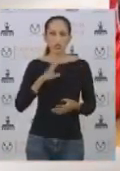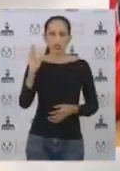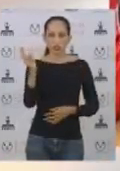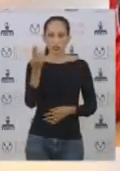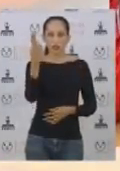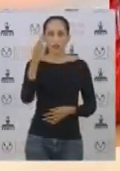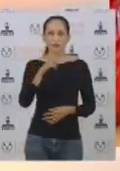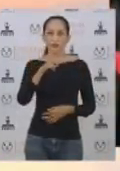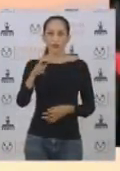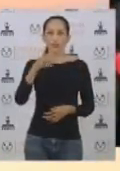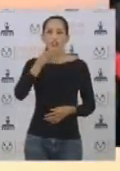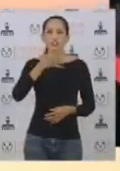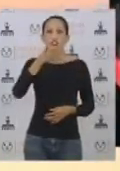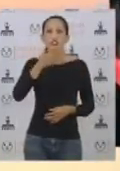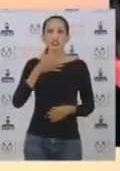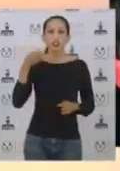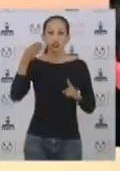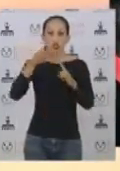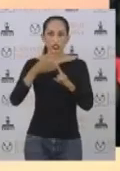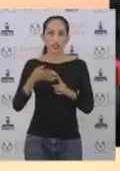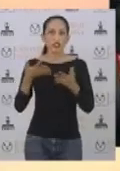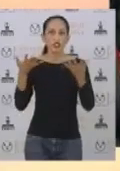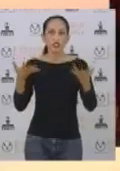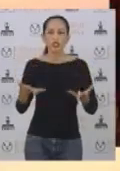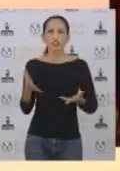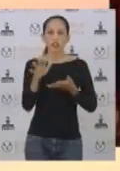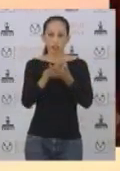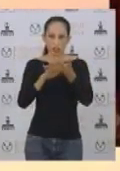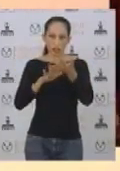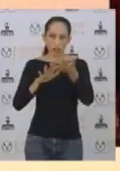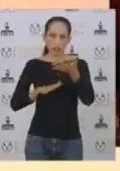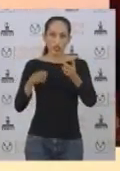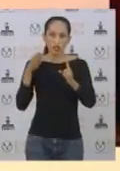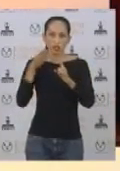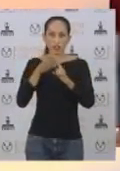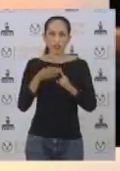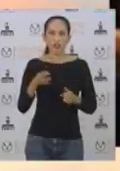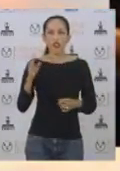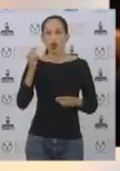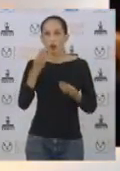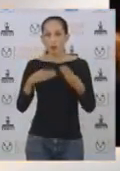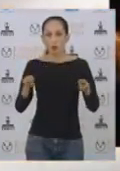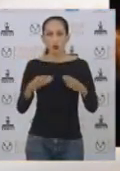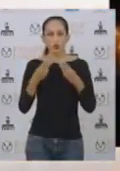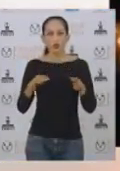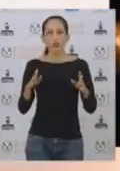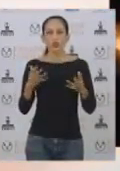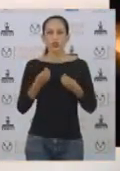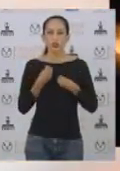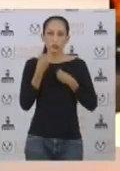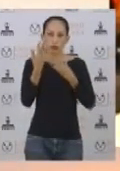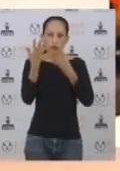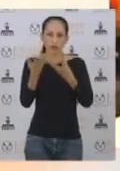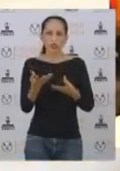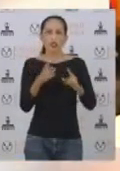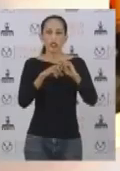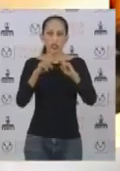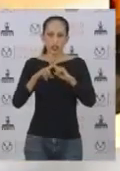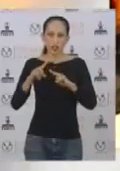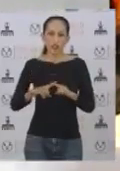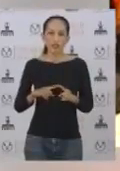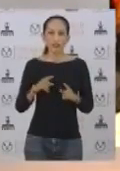UAT. El festival tiene la particularidad de acercar la literatura a través de la música y la poesía a los alumnos de las